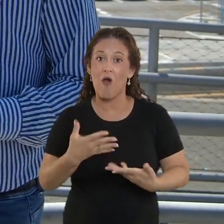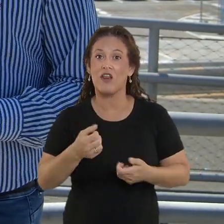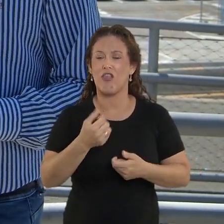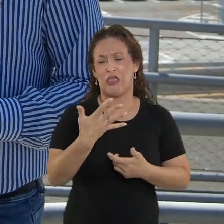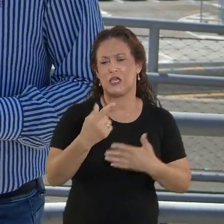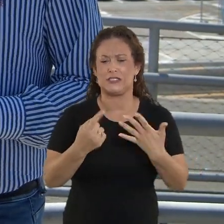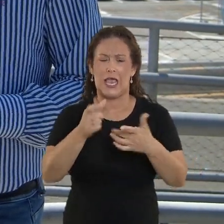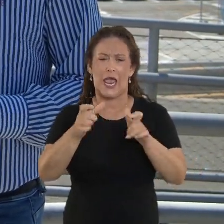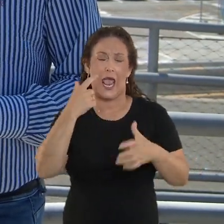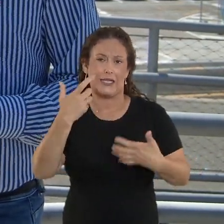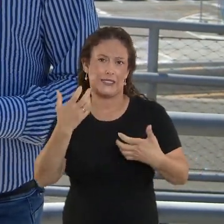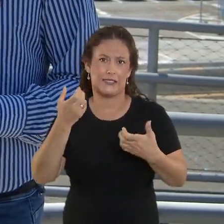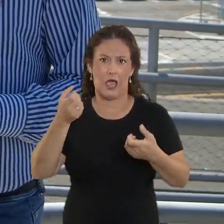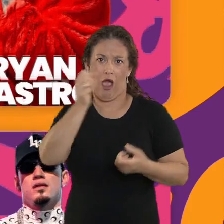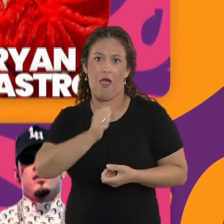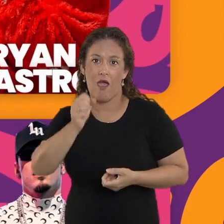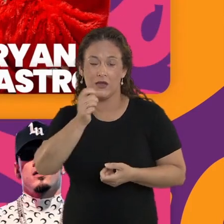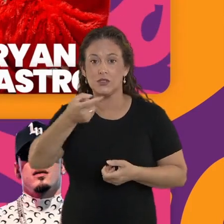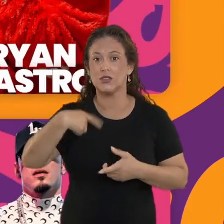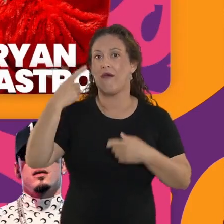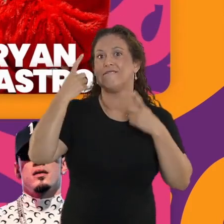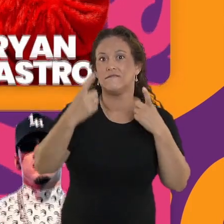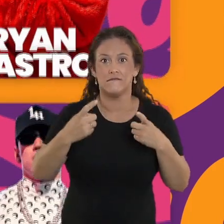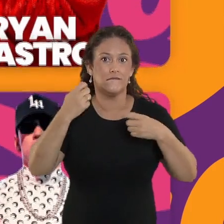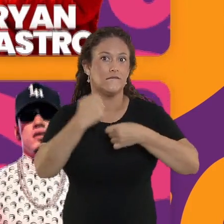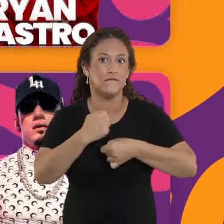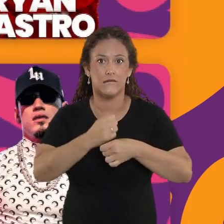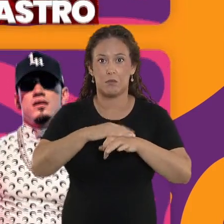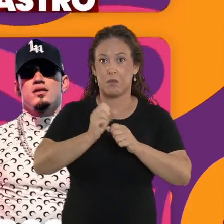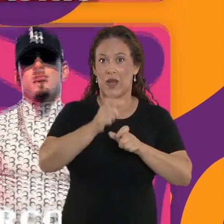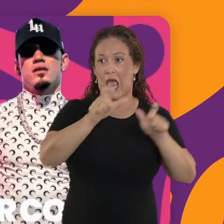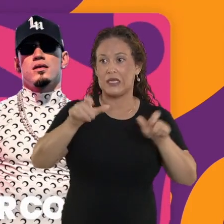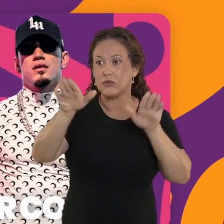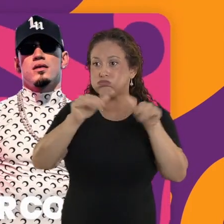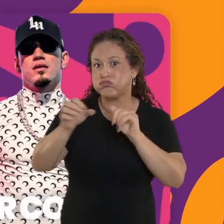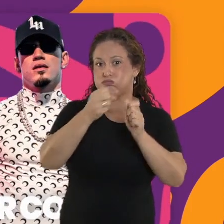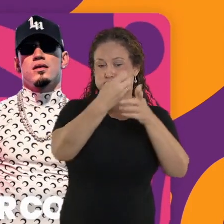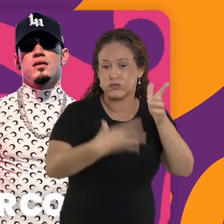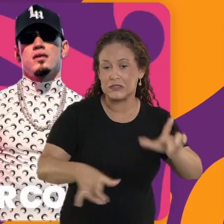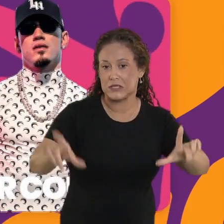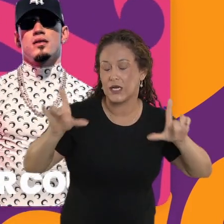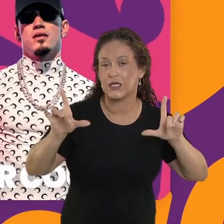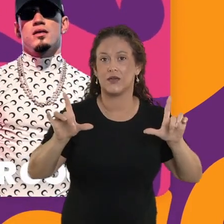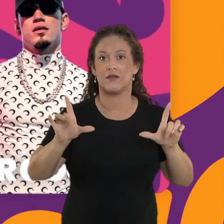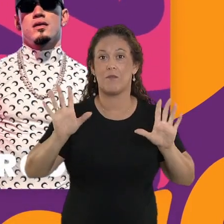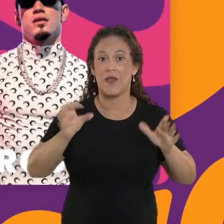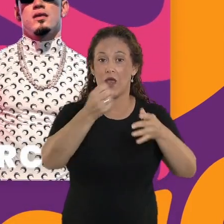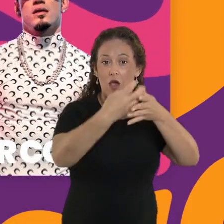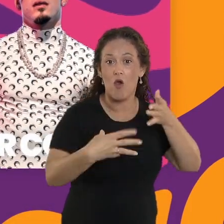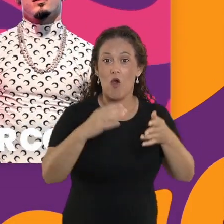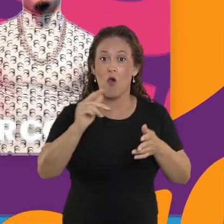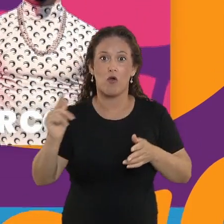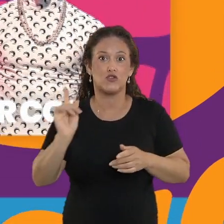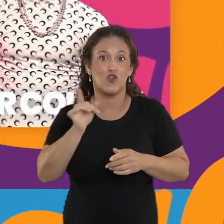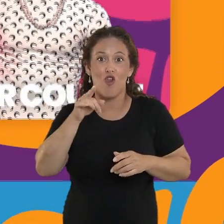artistas que actuarán en el escenario. Nos ha costado muchísimo trabajo poder tener ese cartel para ese día. Pero Cook Music Fest no es solo